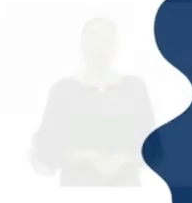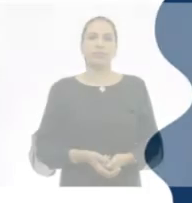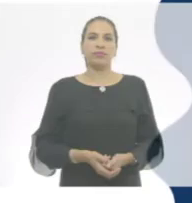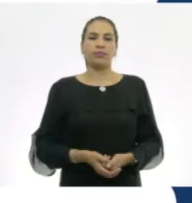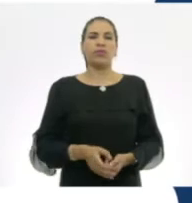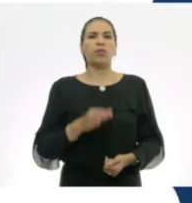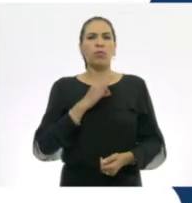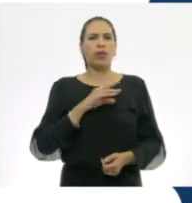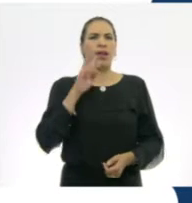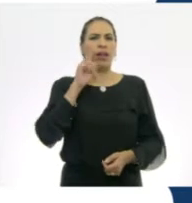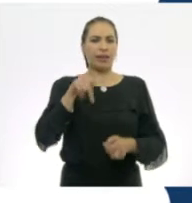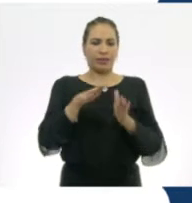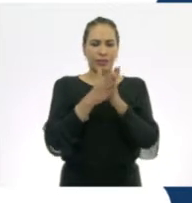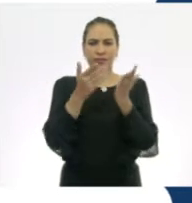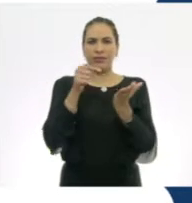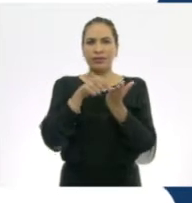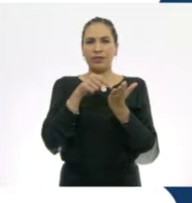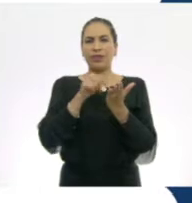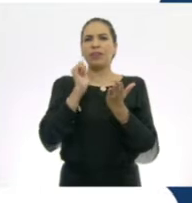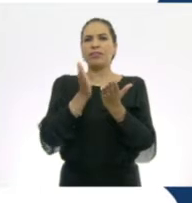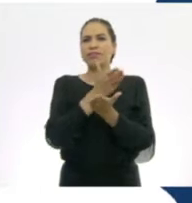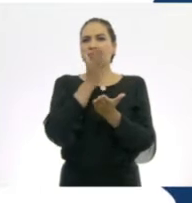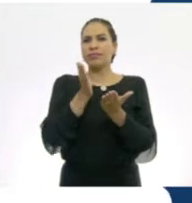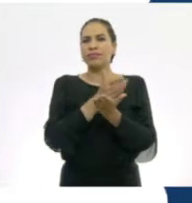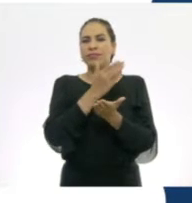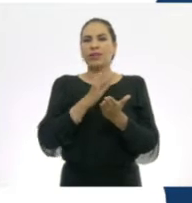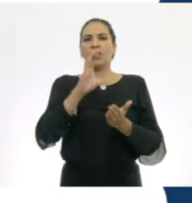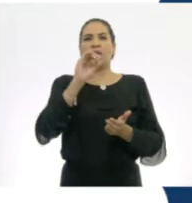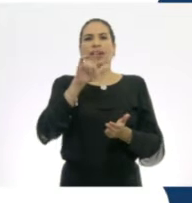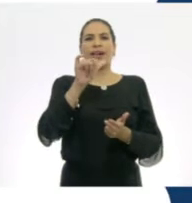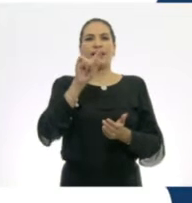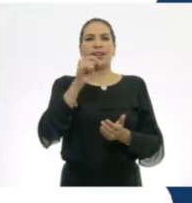También puedes encontrar los libros de texto en la página